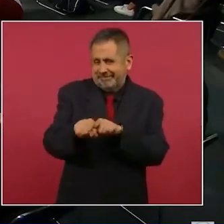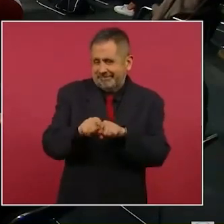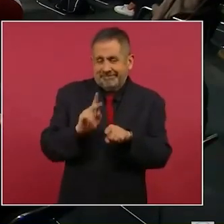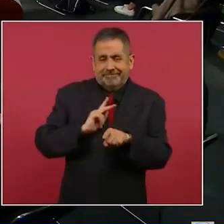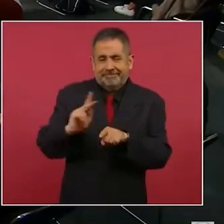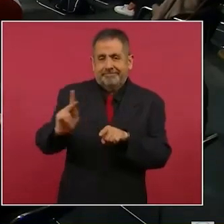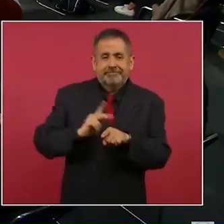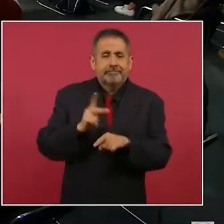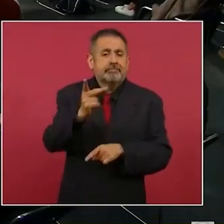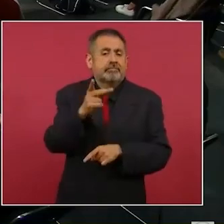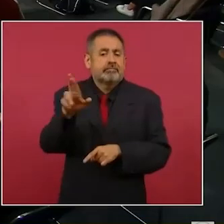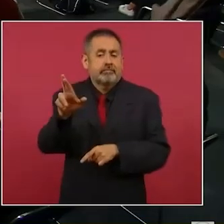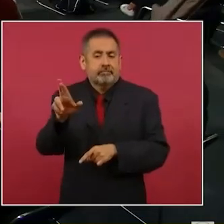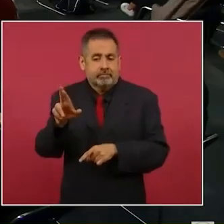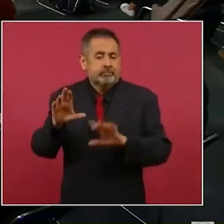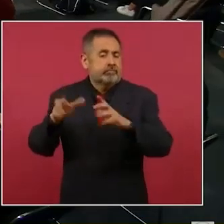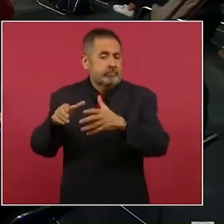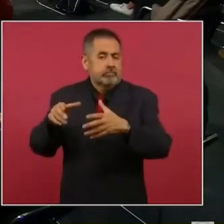puertorriqueños